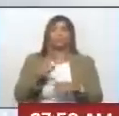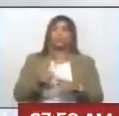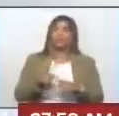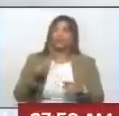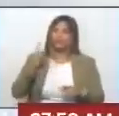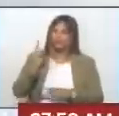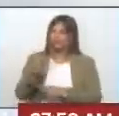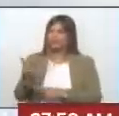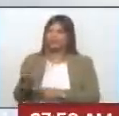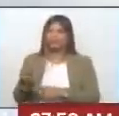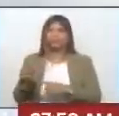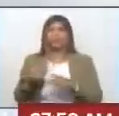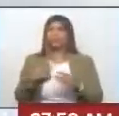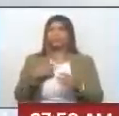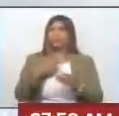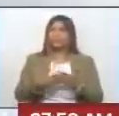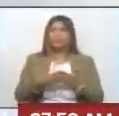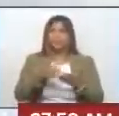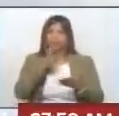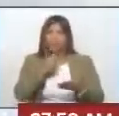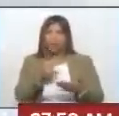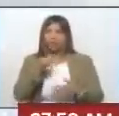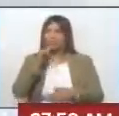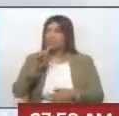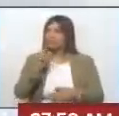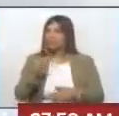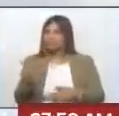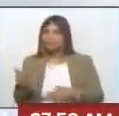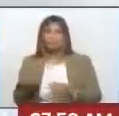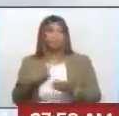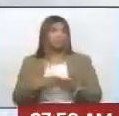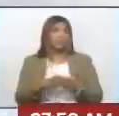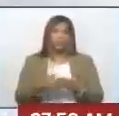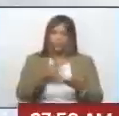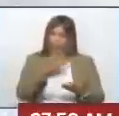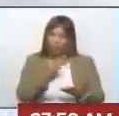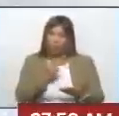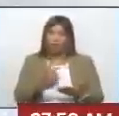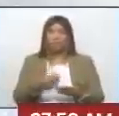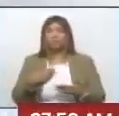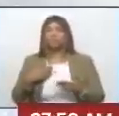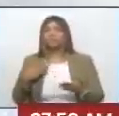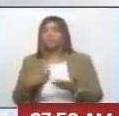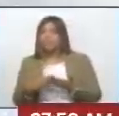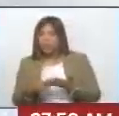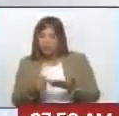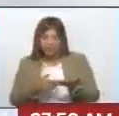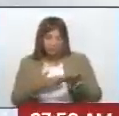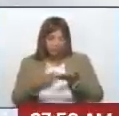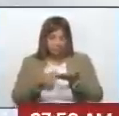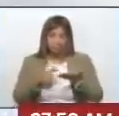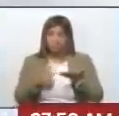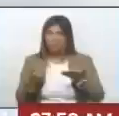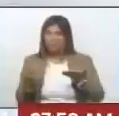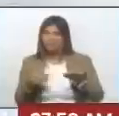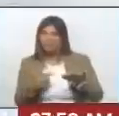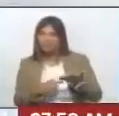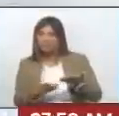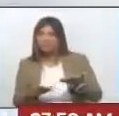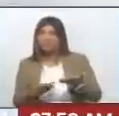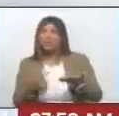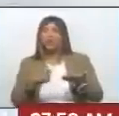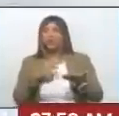infundadas, denuncias infundadas, planteamientos infundados. Nosotros esperamos pues que esto se